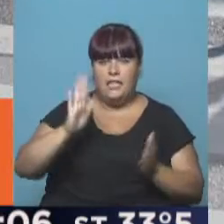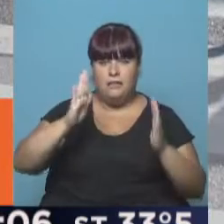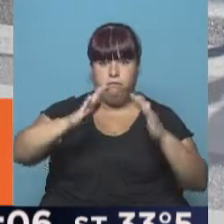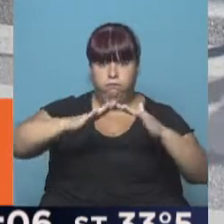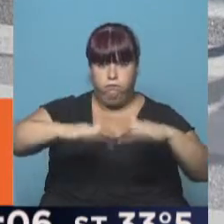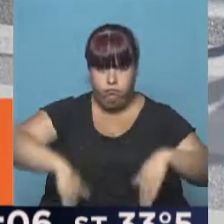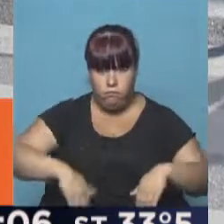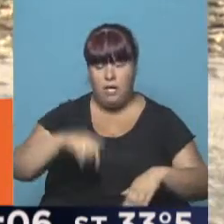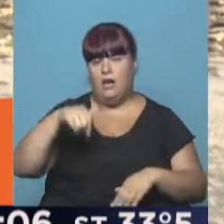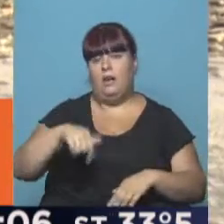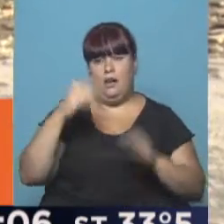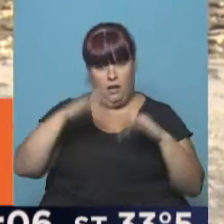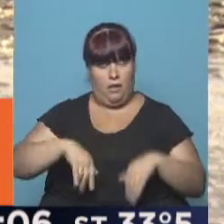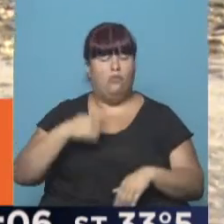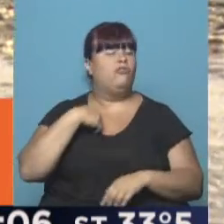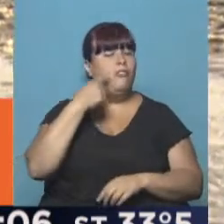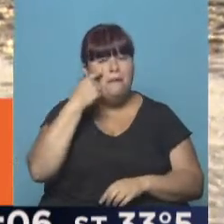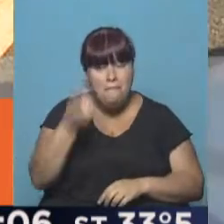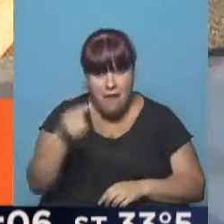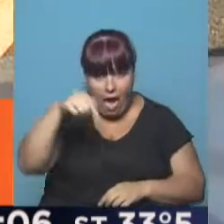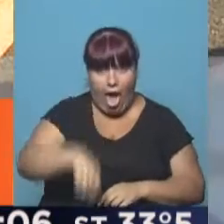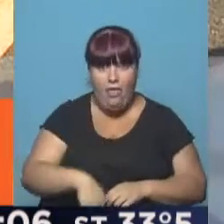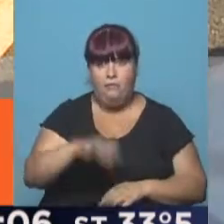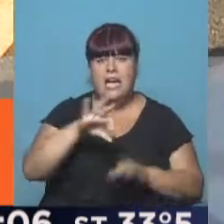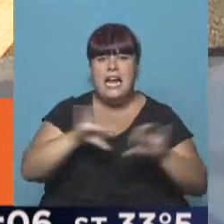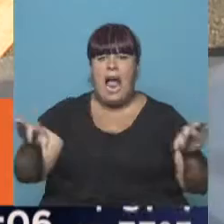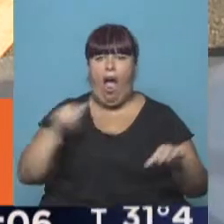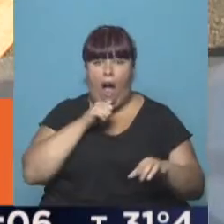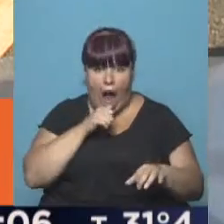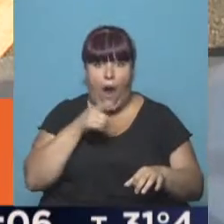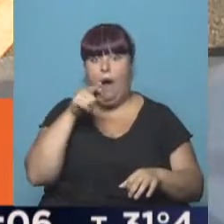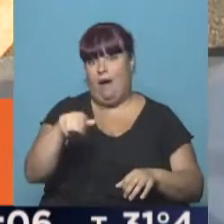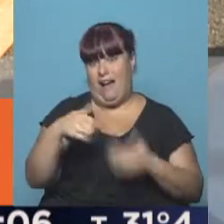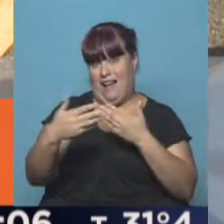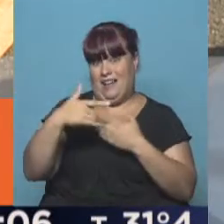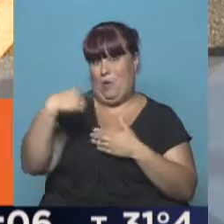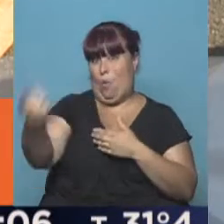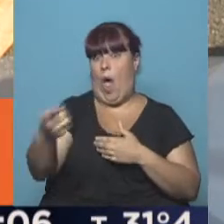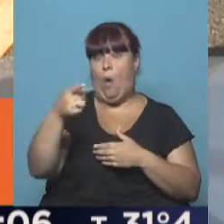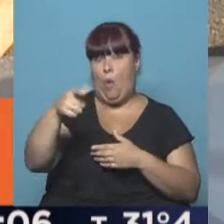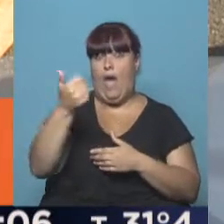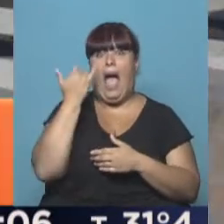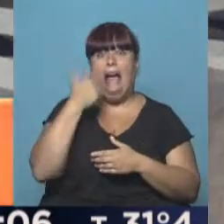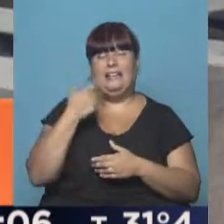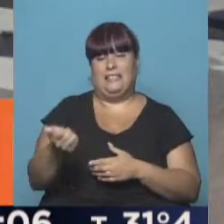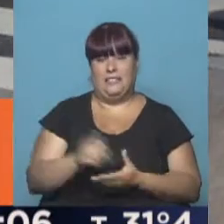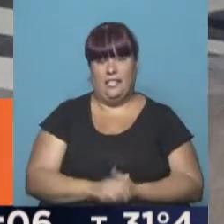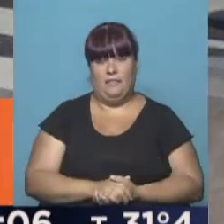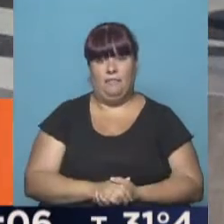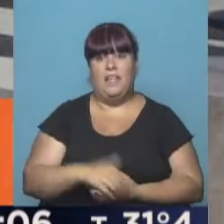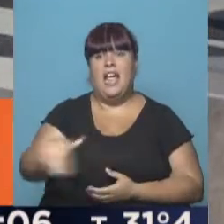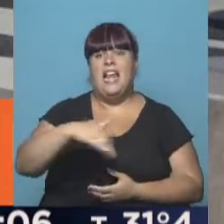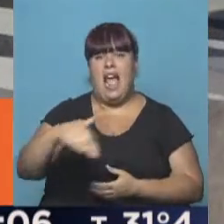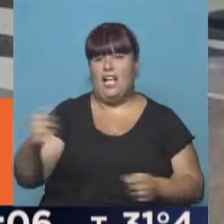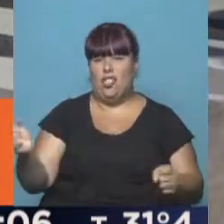desmoronarse, a caerse. Cuando me fijo adentro había como caños de agua, porque acá a 100 metros está AISA, y el